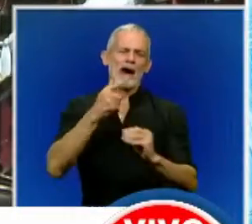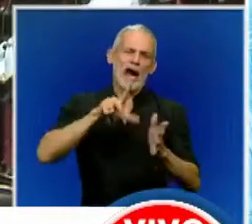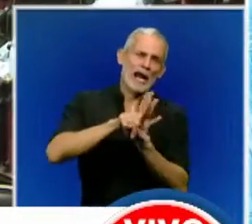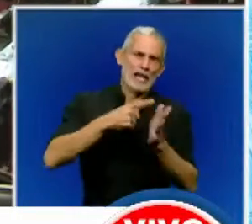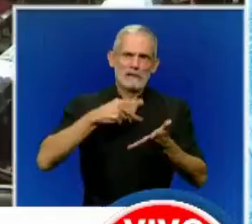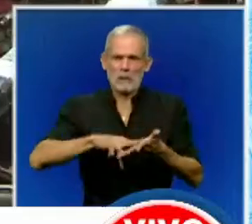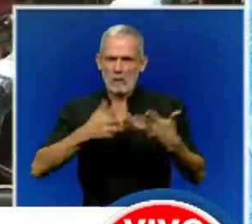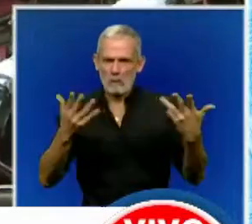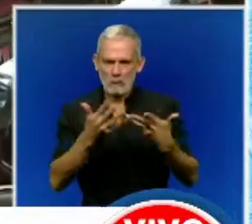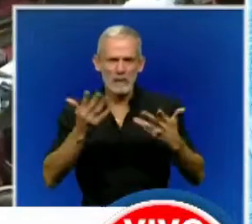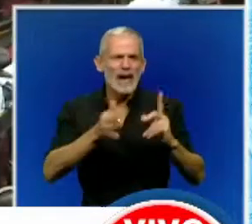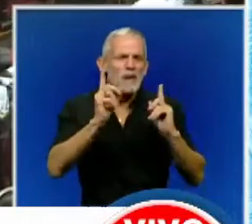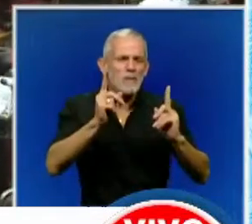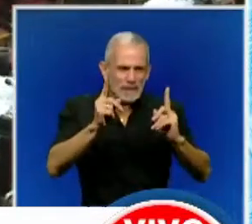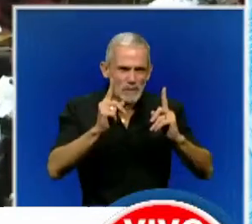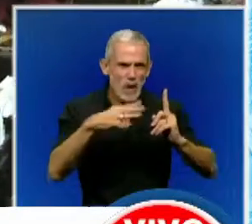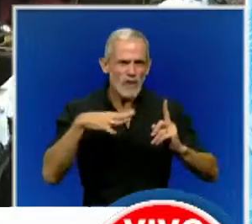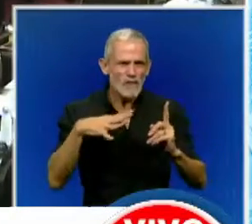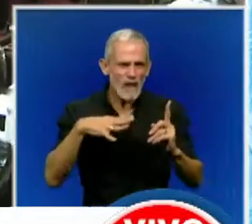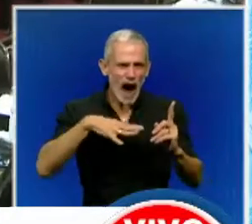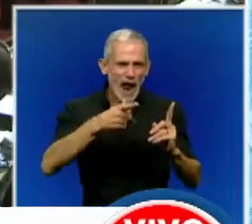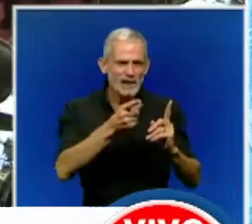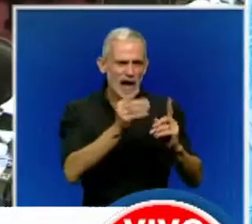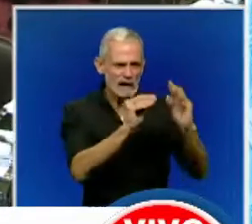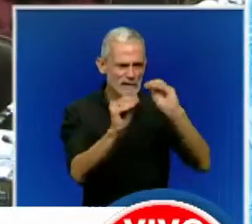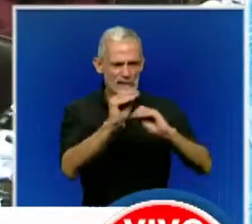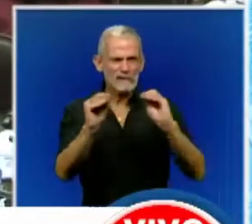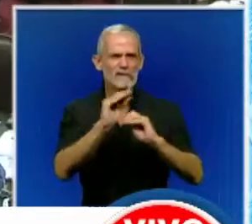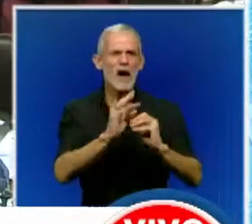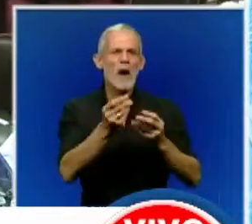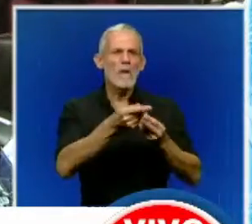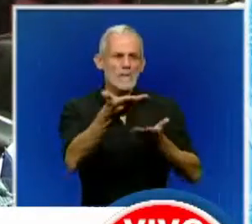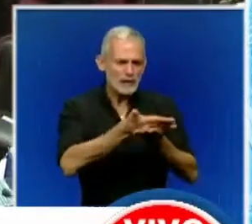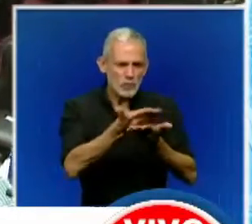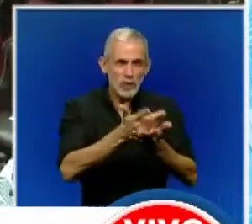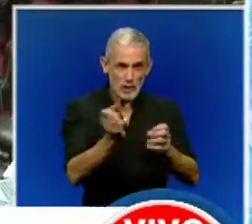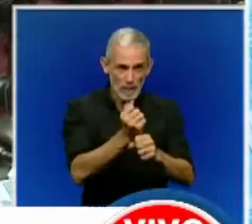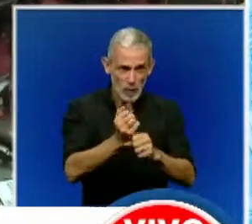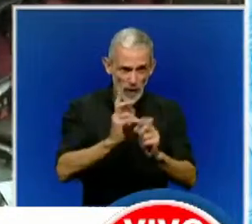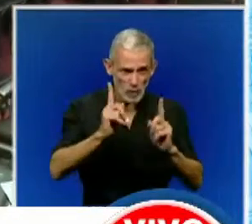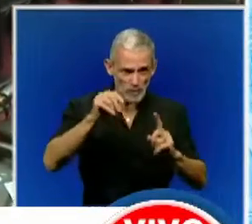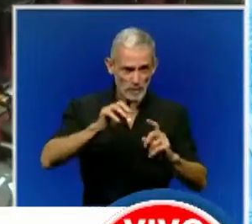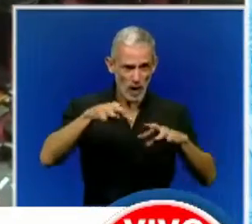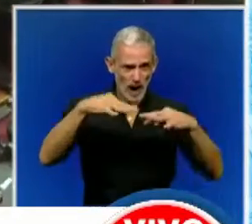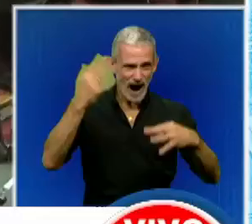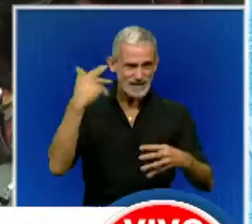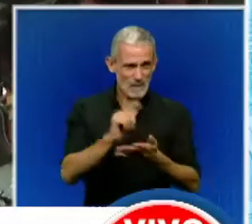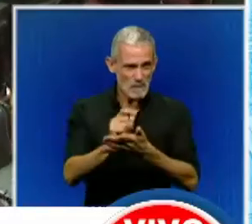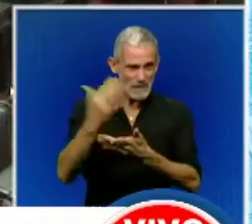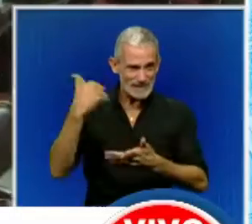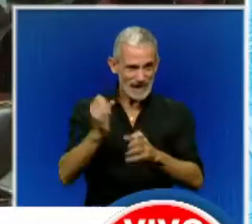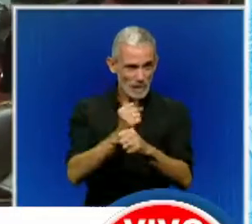propios agujeros que le están pegando al presupuesto que sancionamos acá hace unos pocos